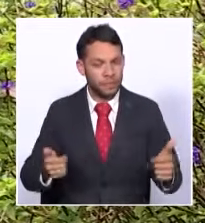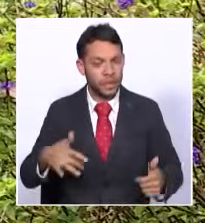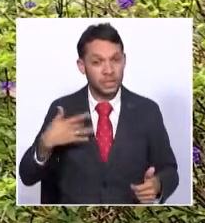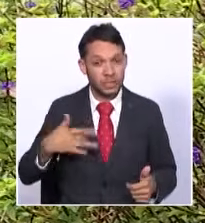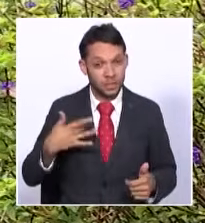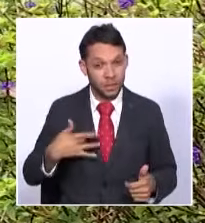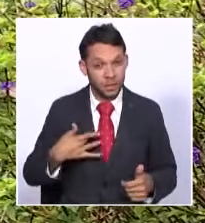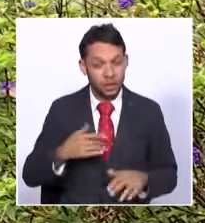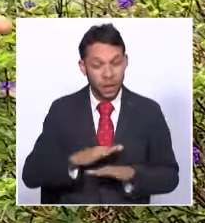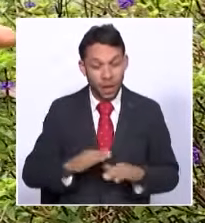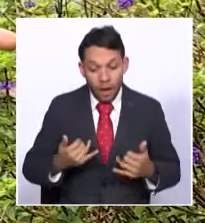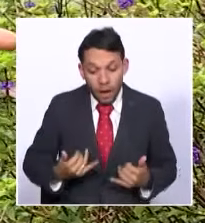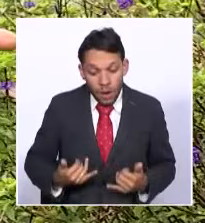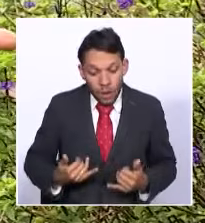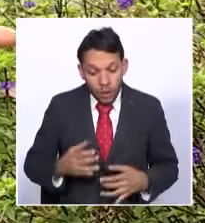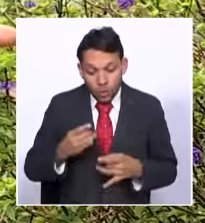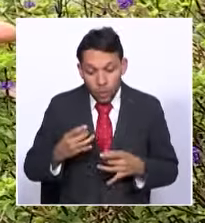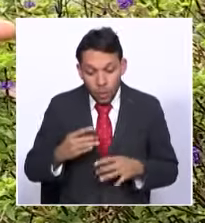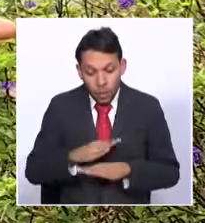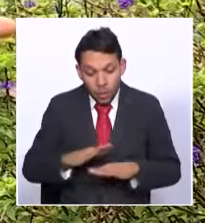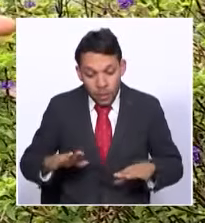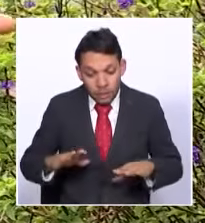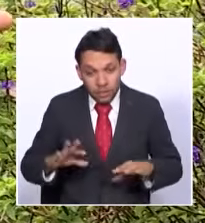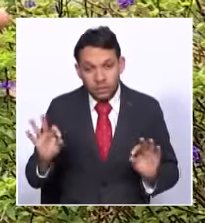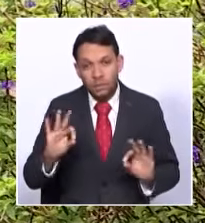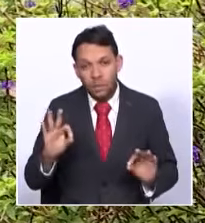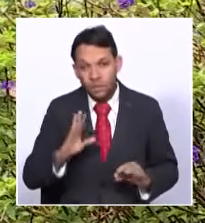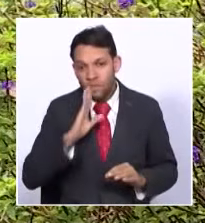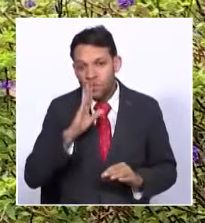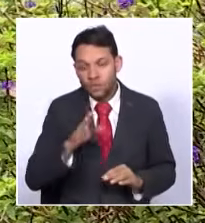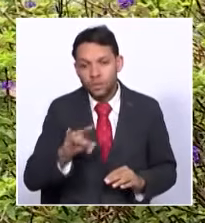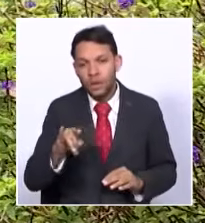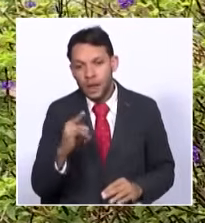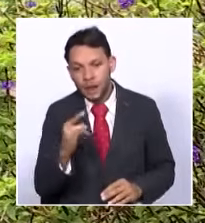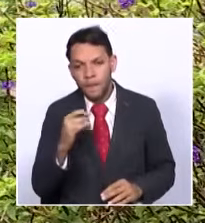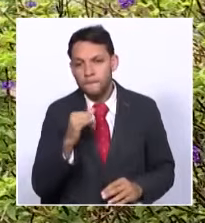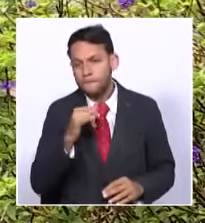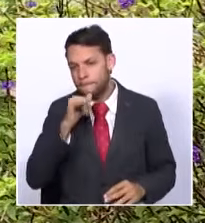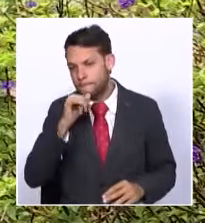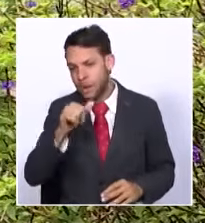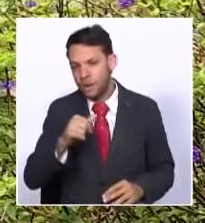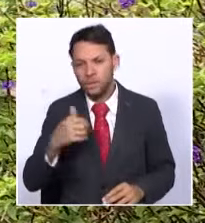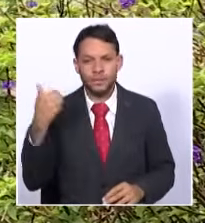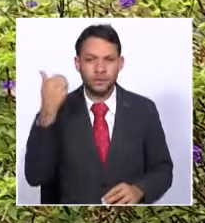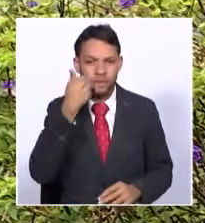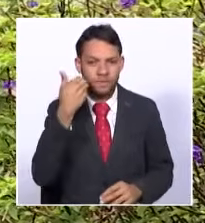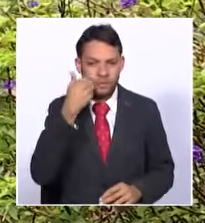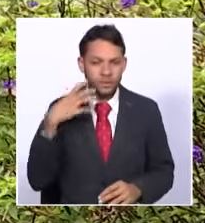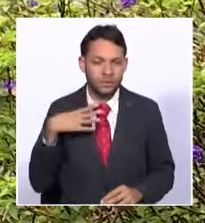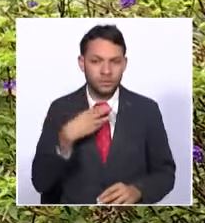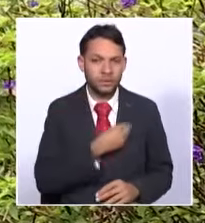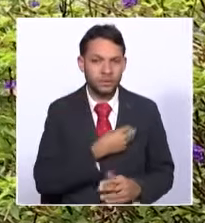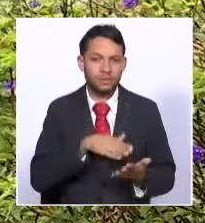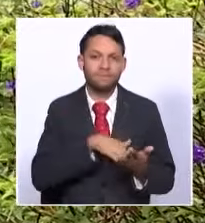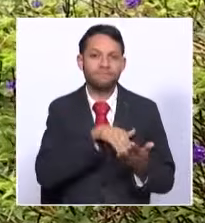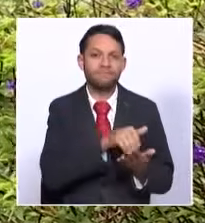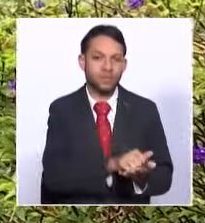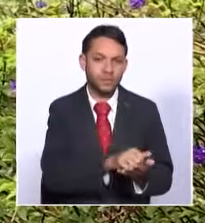síntoma o para manejar una enfermedad? Porque es que hemos caído en el